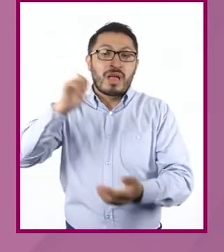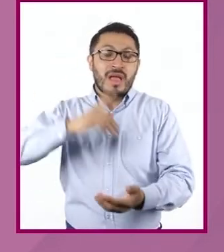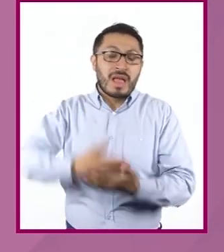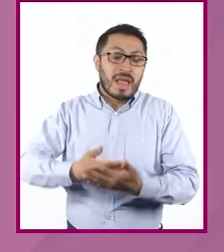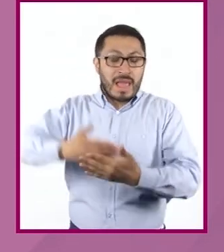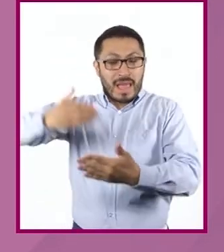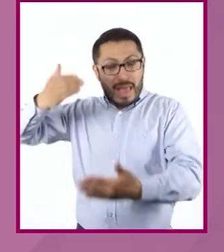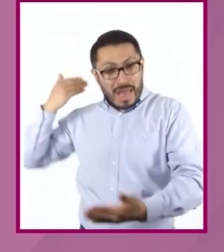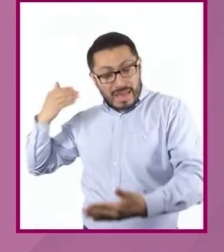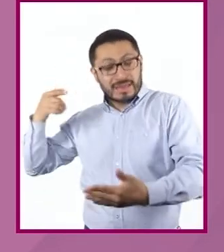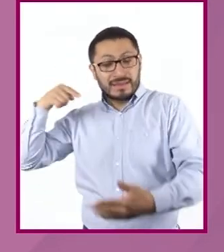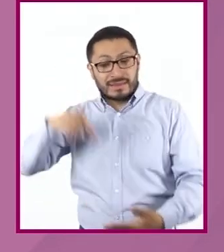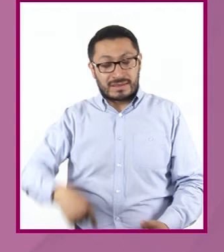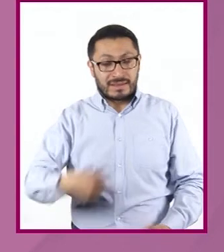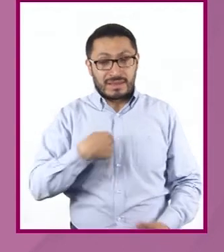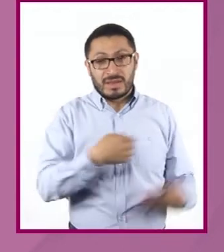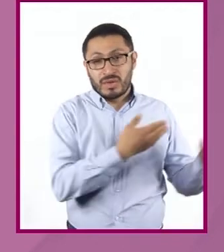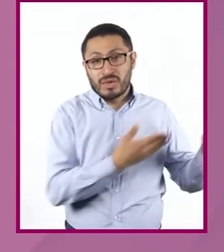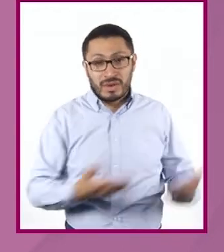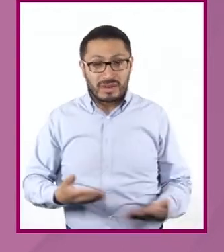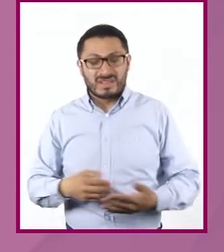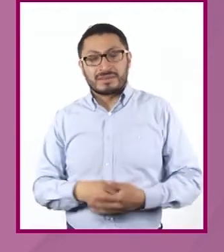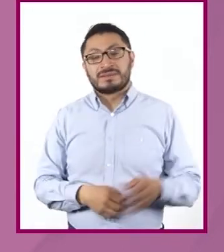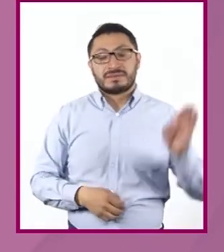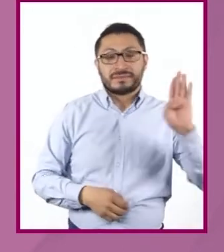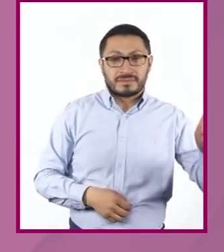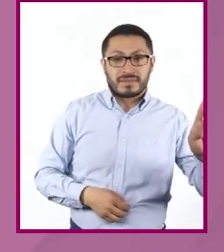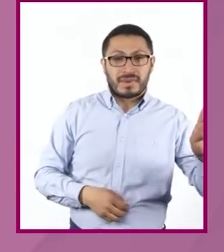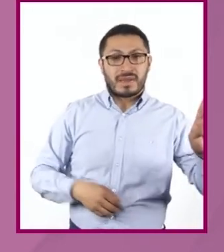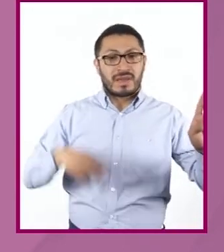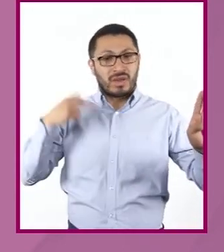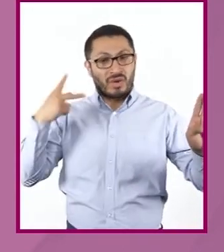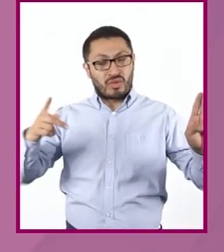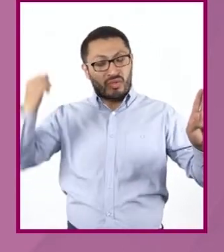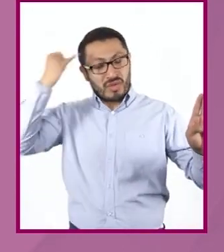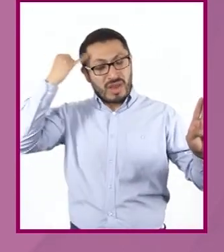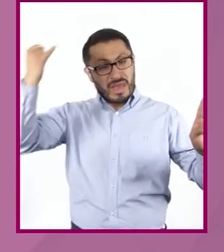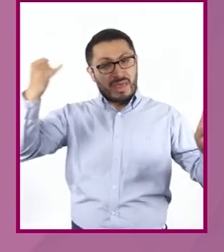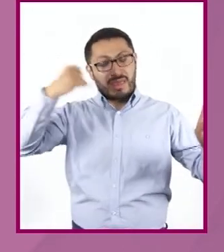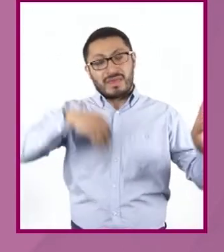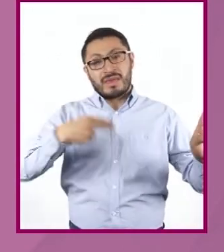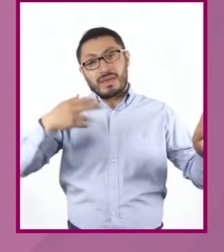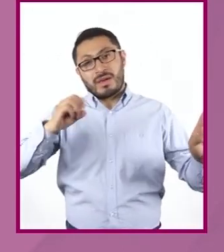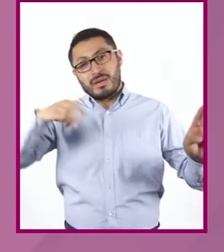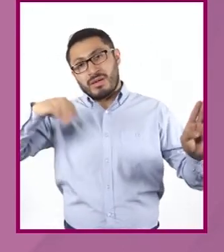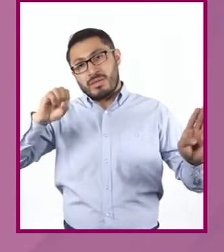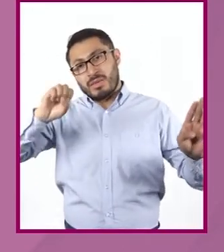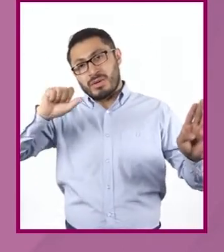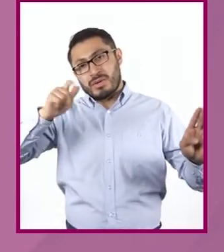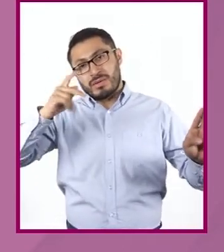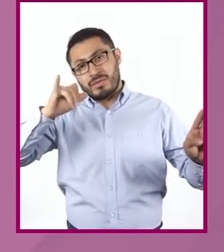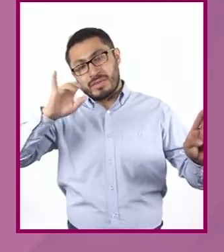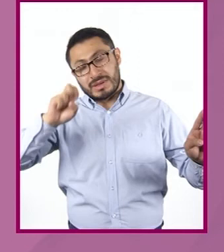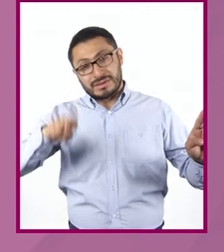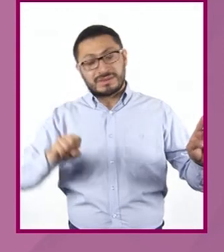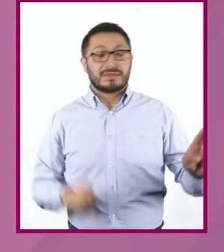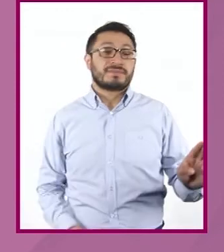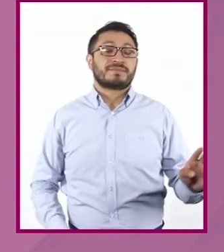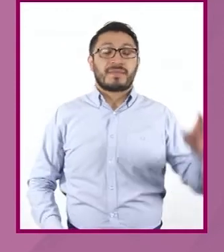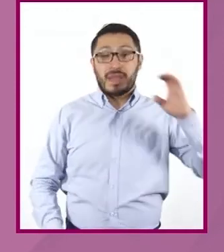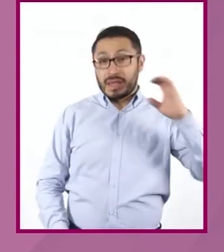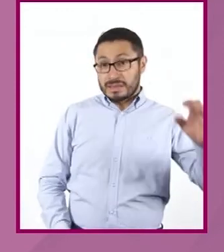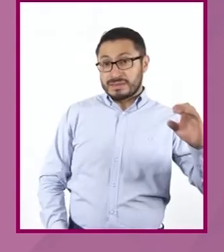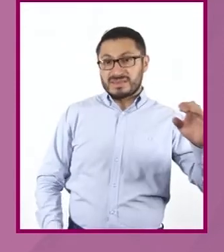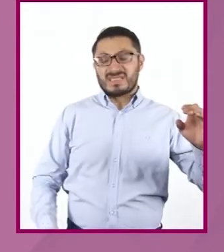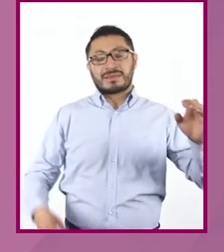llegara. B. Las creencias del Homo sapiens. C. El registro fósil que comprobaba la similitud